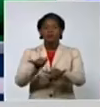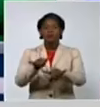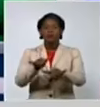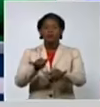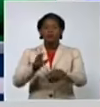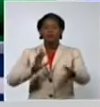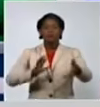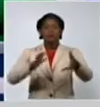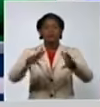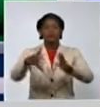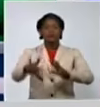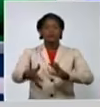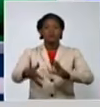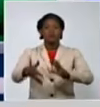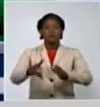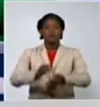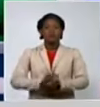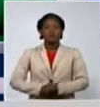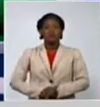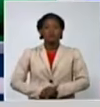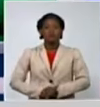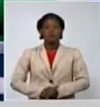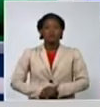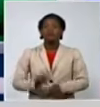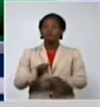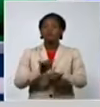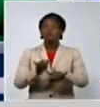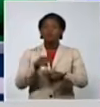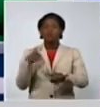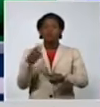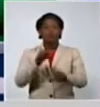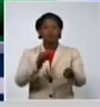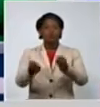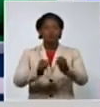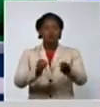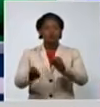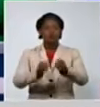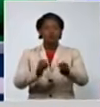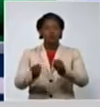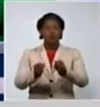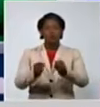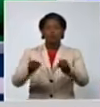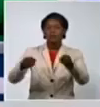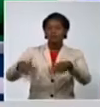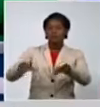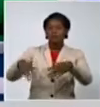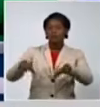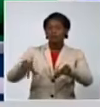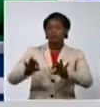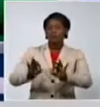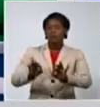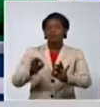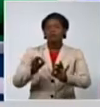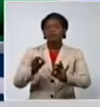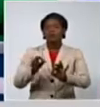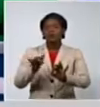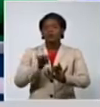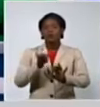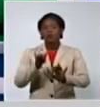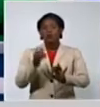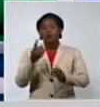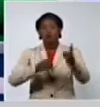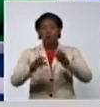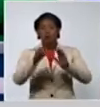complejidad. Unos van al control, otros que habían logrado un control también a veces